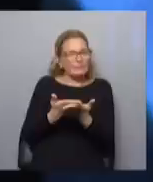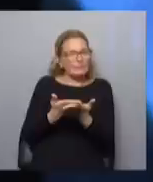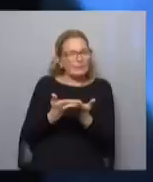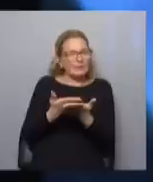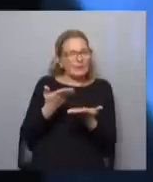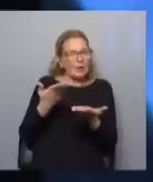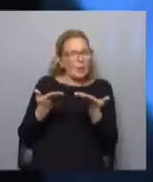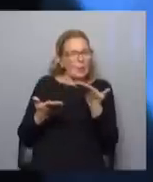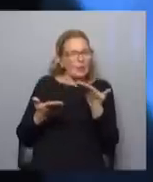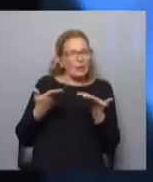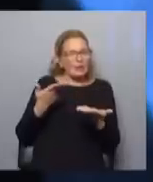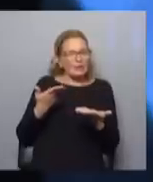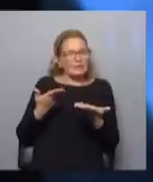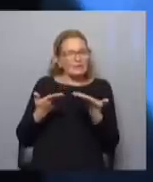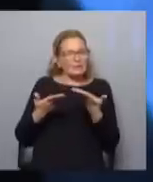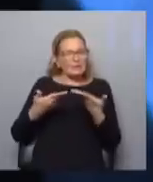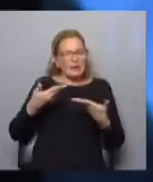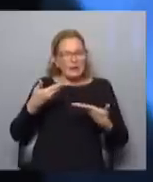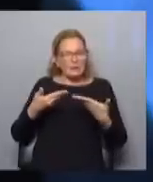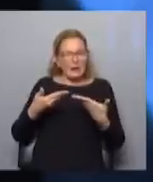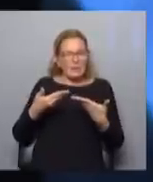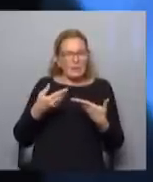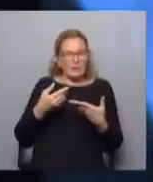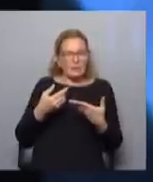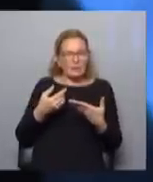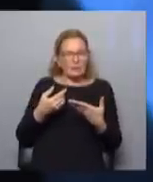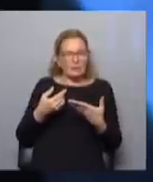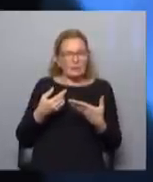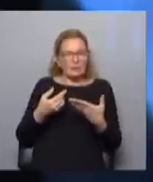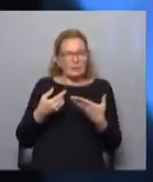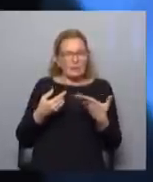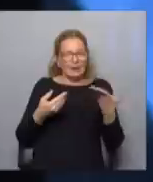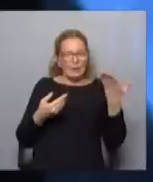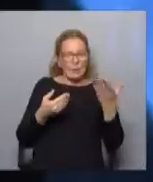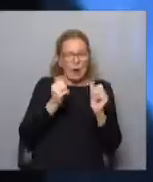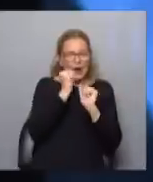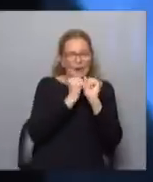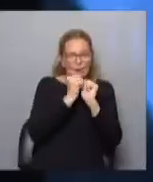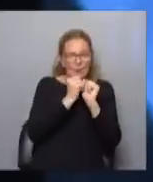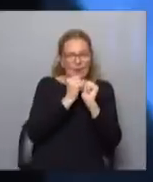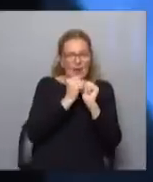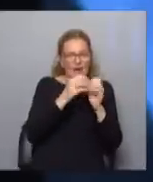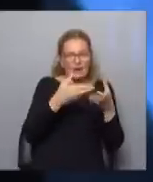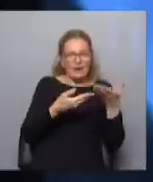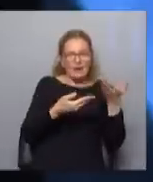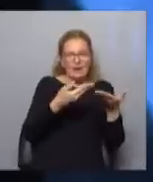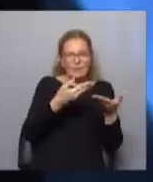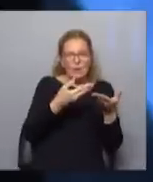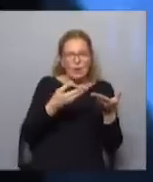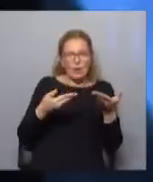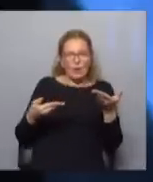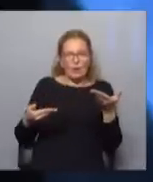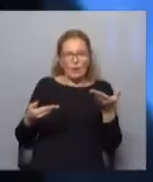equilibraba aquello de los equilibrios de la economía con